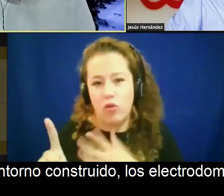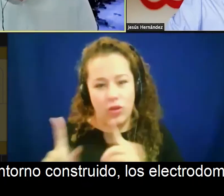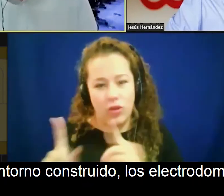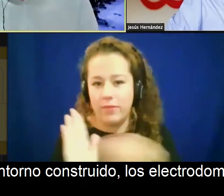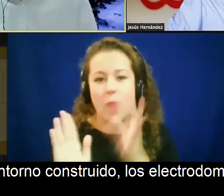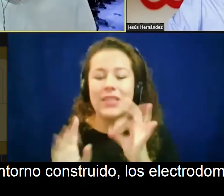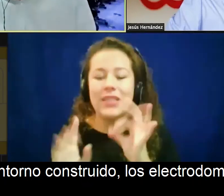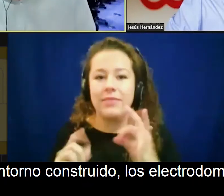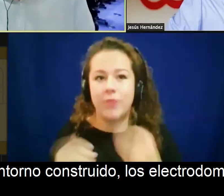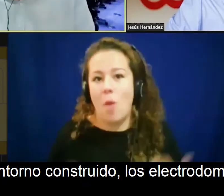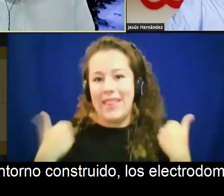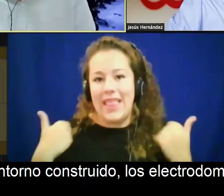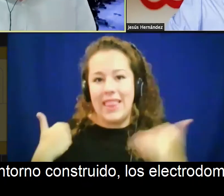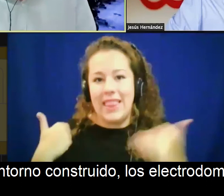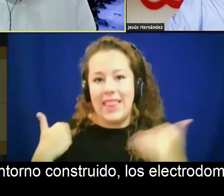construido,